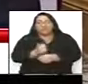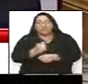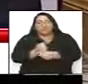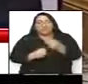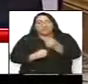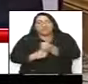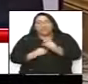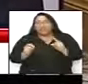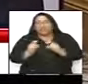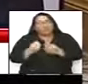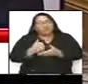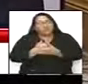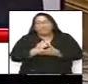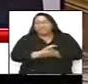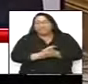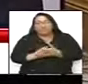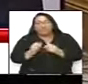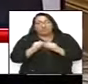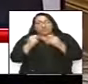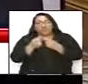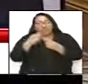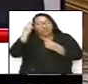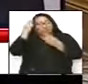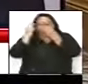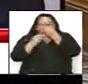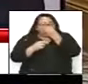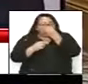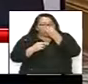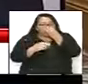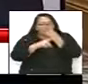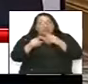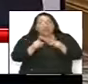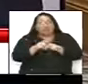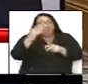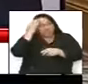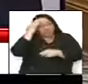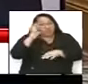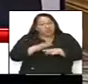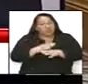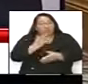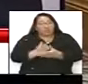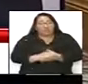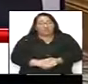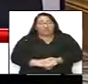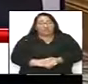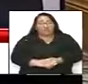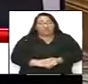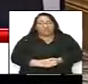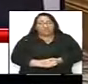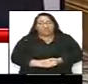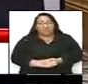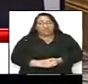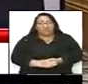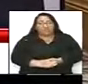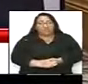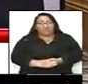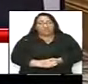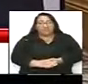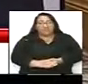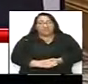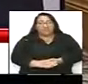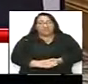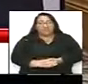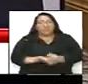gobernabilidad, eso no fortalece a los partidos políticos y ellos también están conscientes de ese problema. No solamente van a constituir